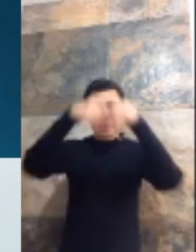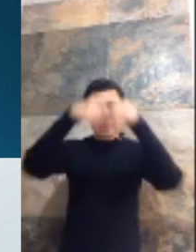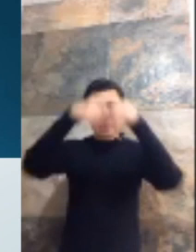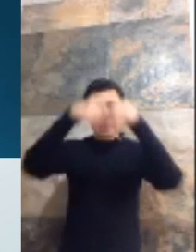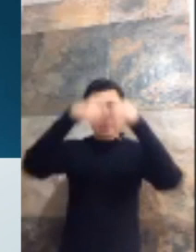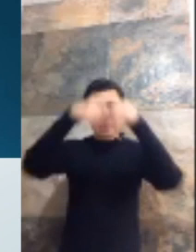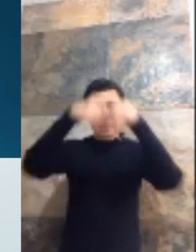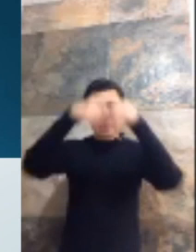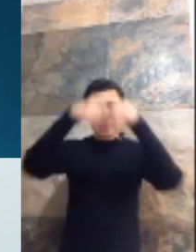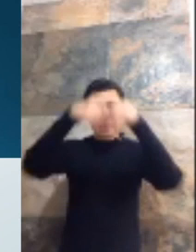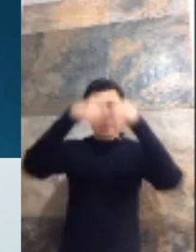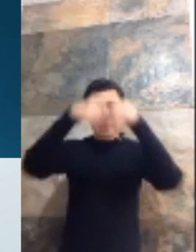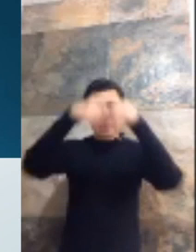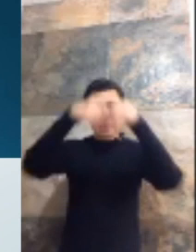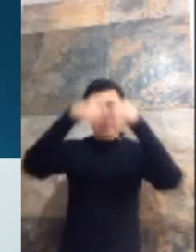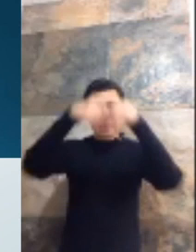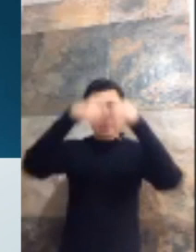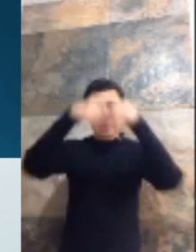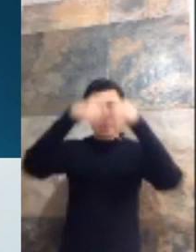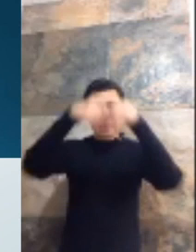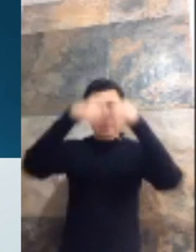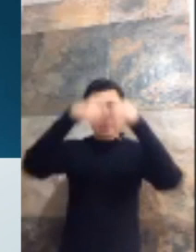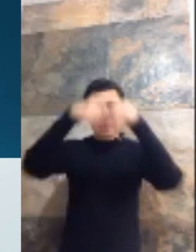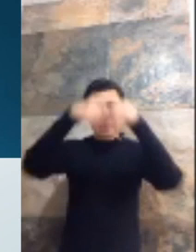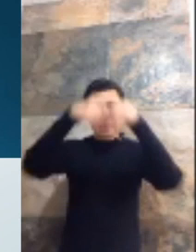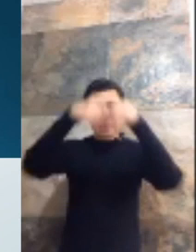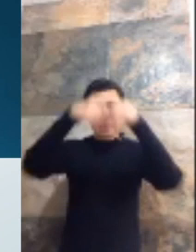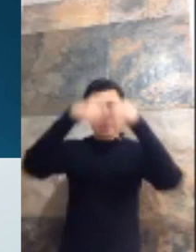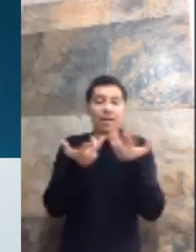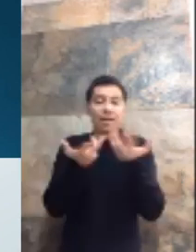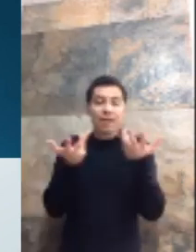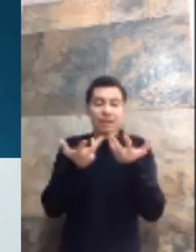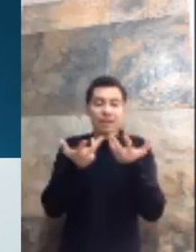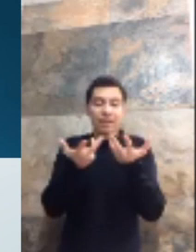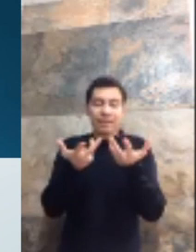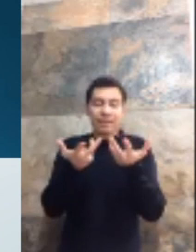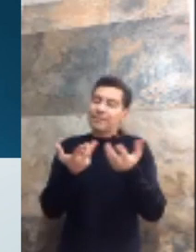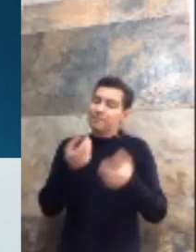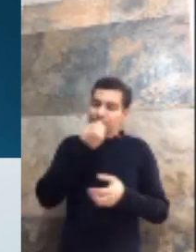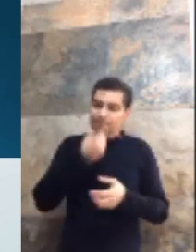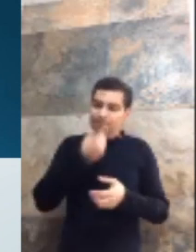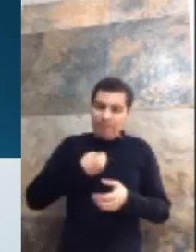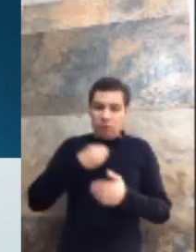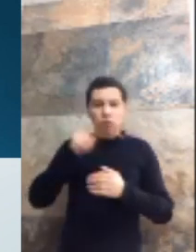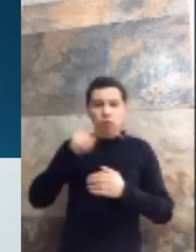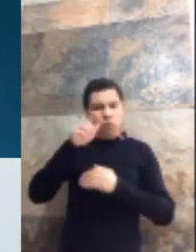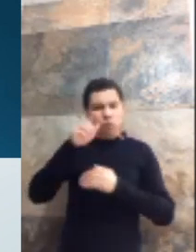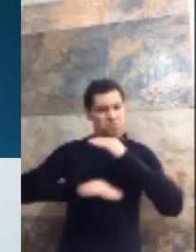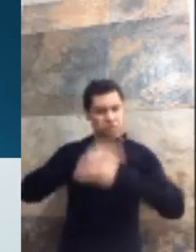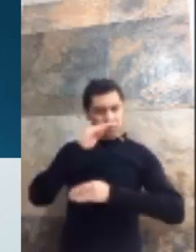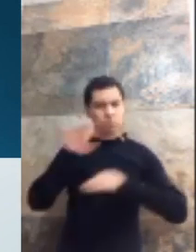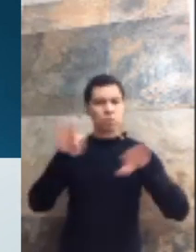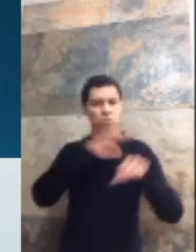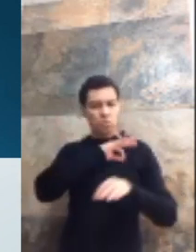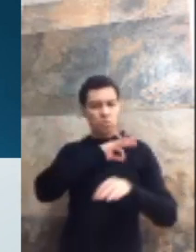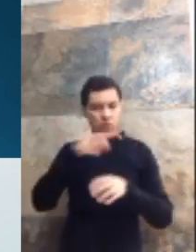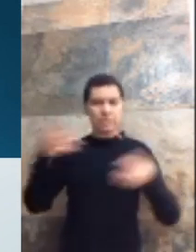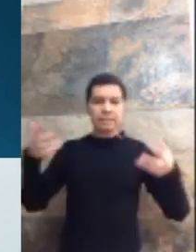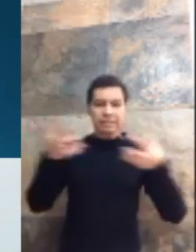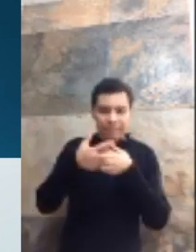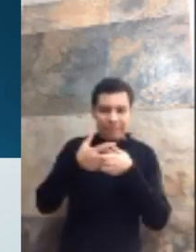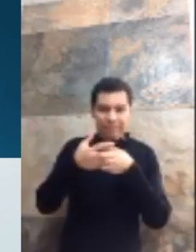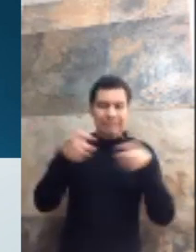dejar de funcionar porque las pérdidas fueron insuperables. Ese estrés se va a agregar